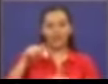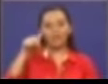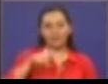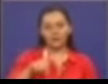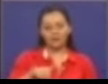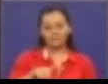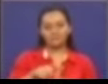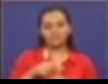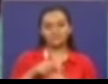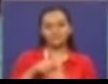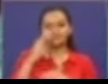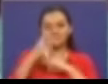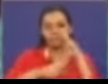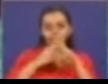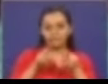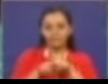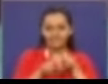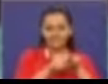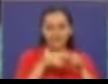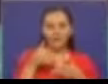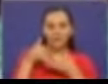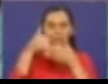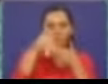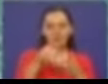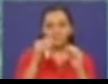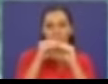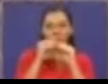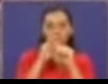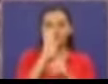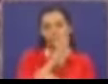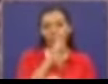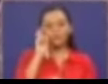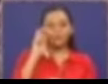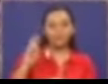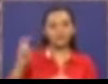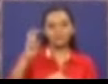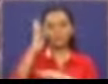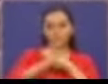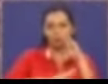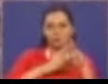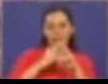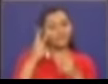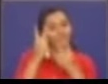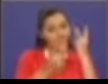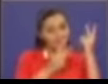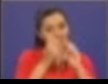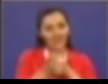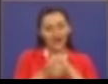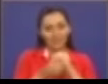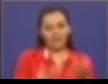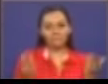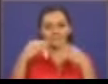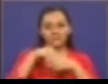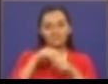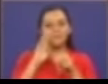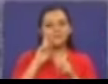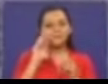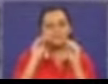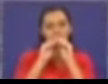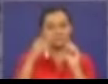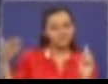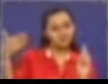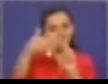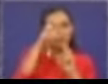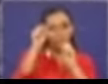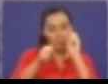World Travel Awards, los premios más importantes de la industria turística mundial. Visita Galápagos y forma parte de ese destino único que